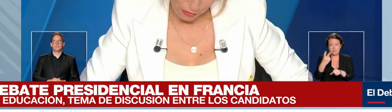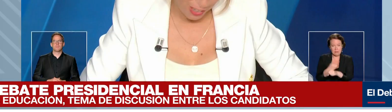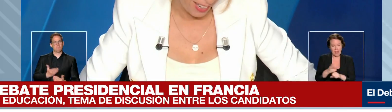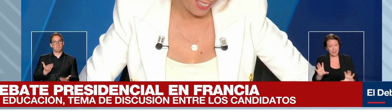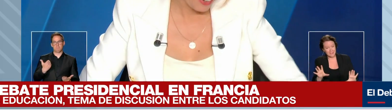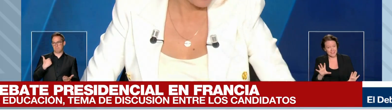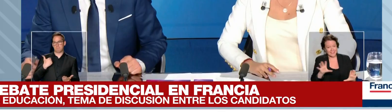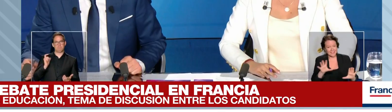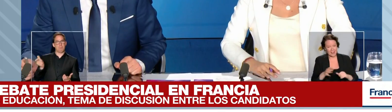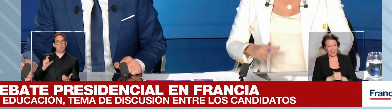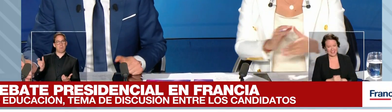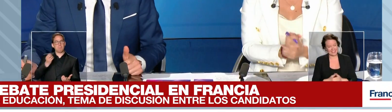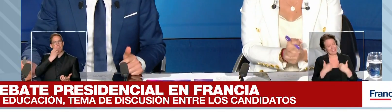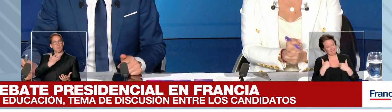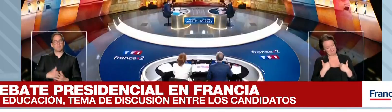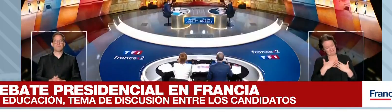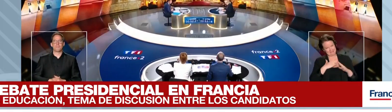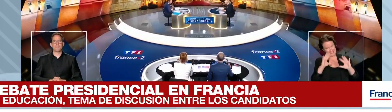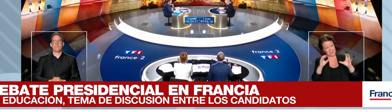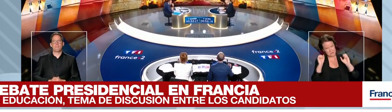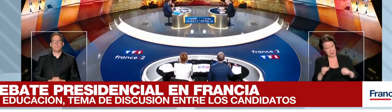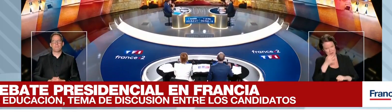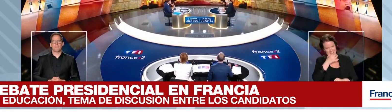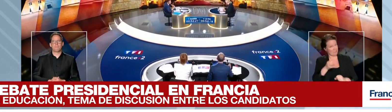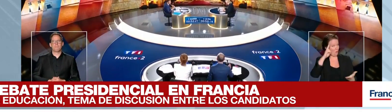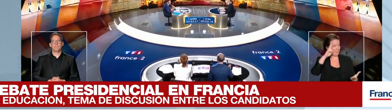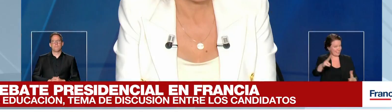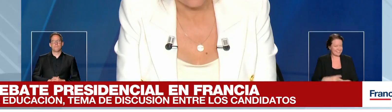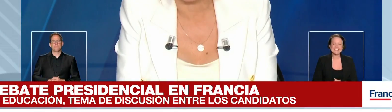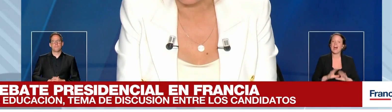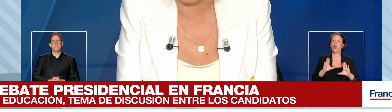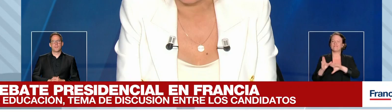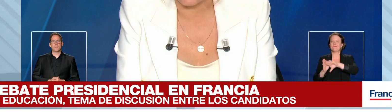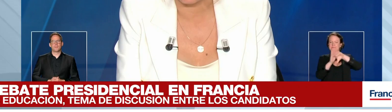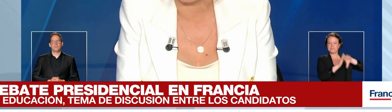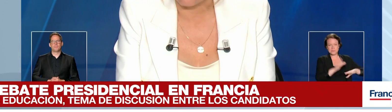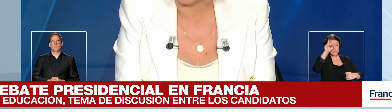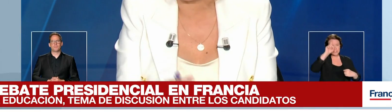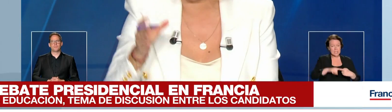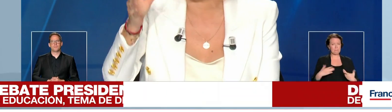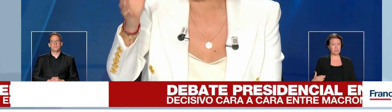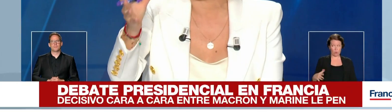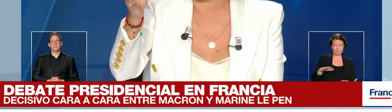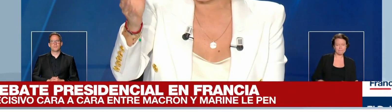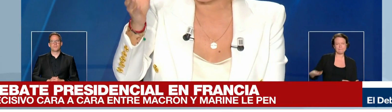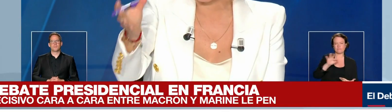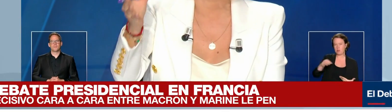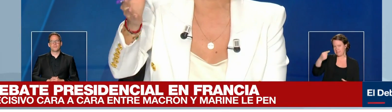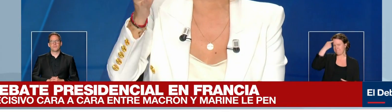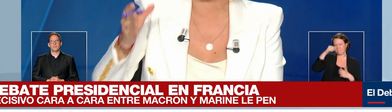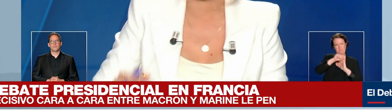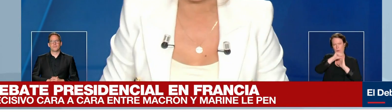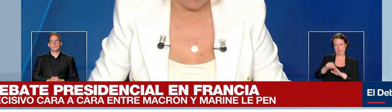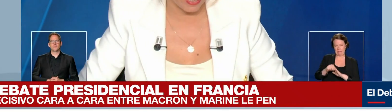Hemos podido respetar los tiempos. Felicitaciones. Vamos a pasar ahora a un tema que también es una de las prioridades de los